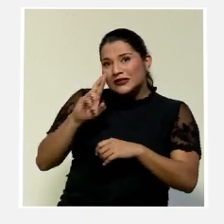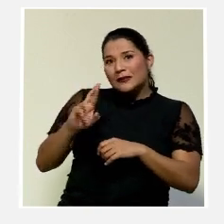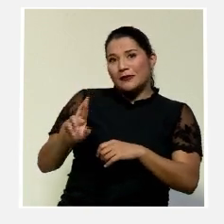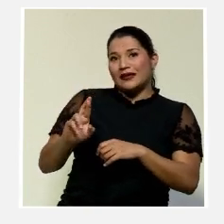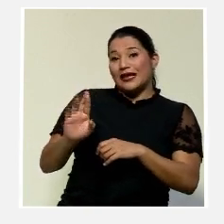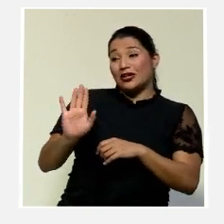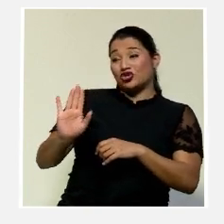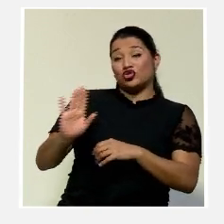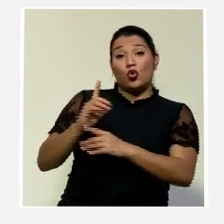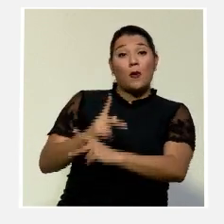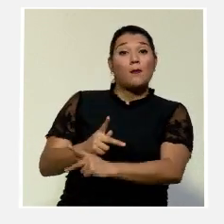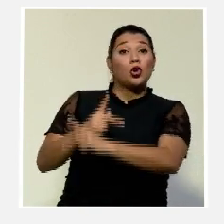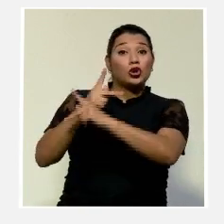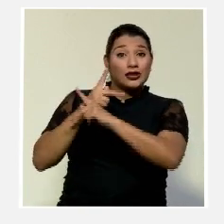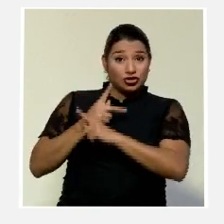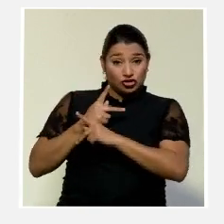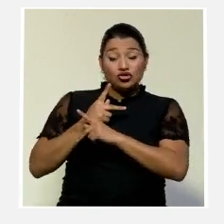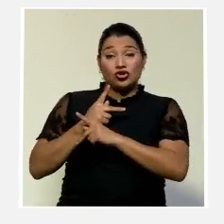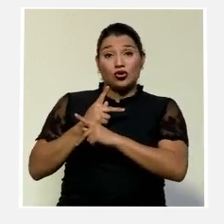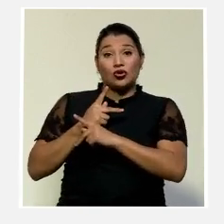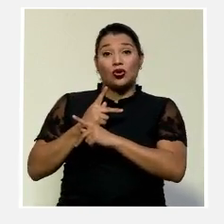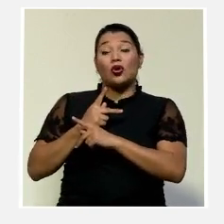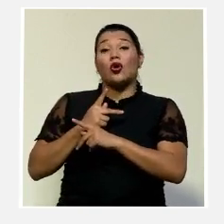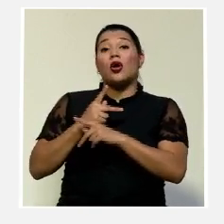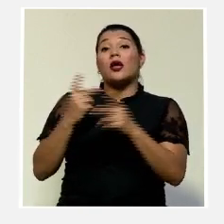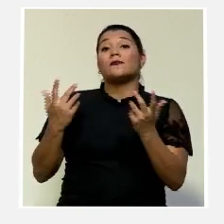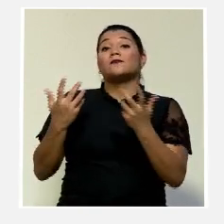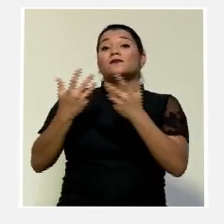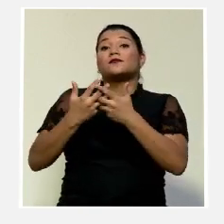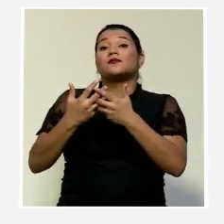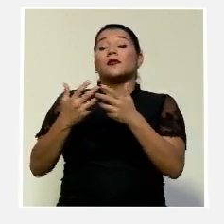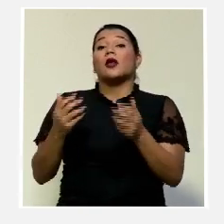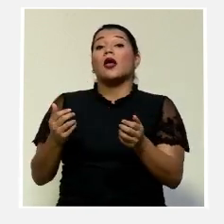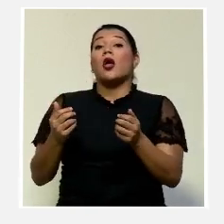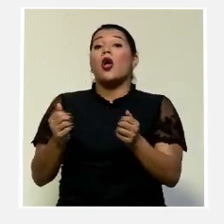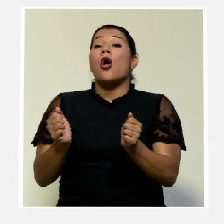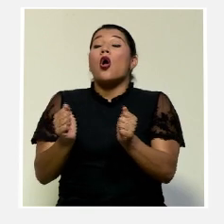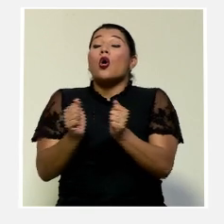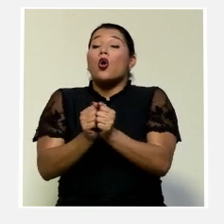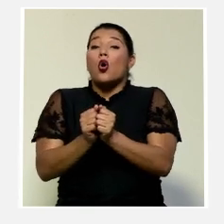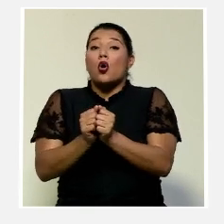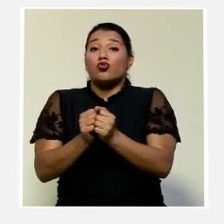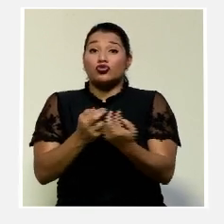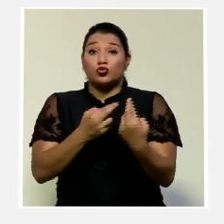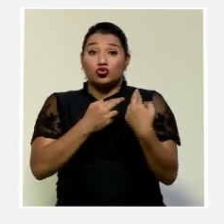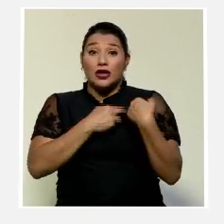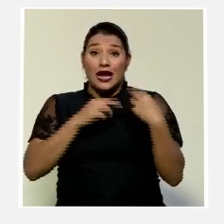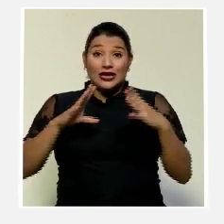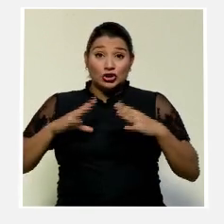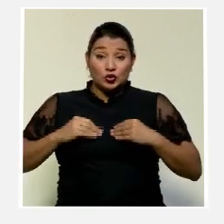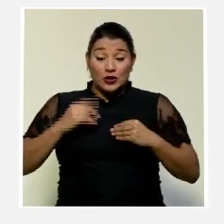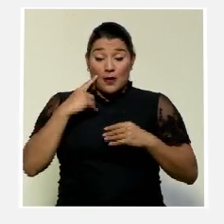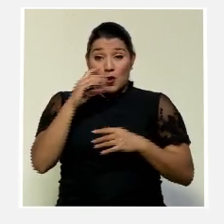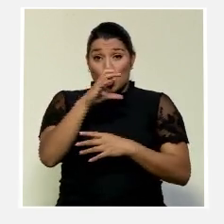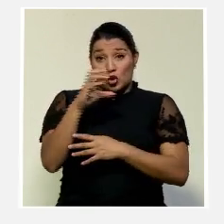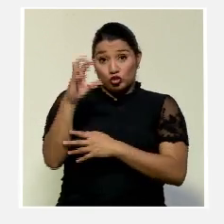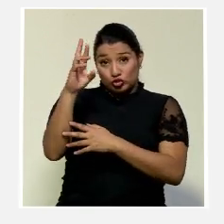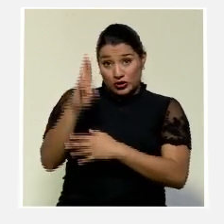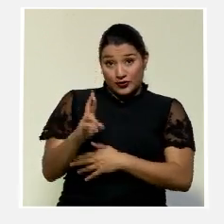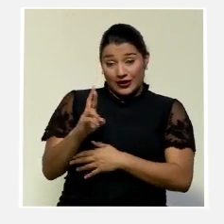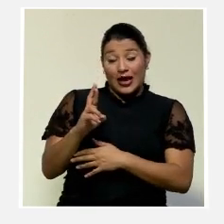e inmunidades de UNOPS de conformidad con las obligaciones asumidas por Costa Rica en el marco del